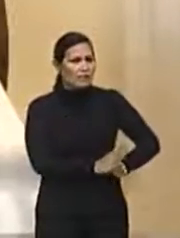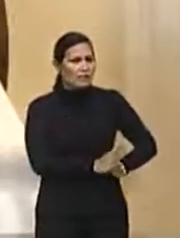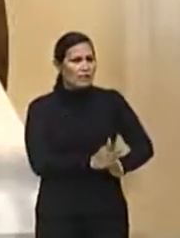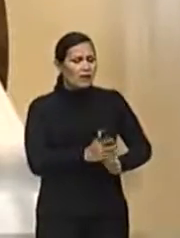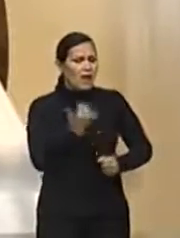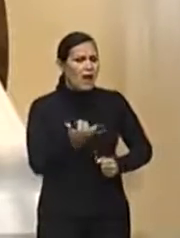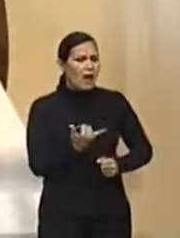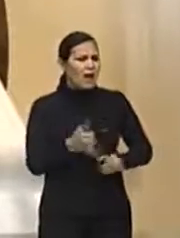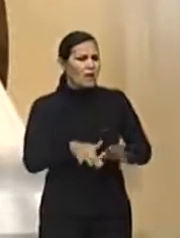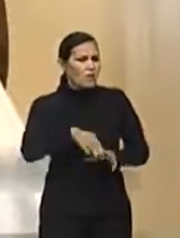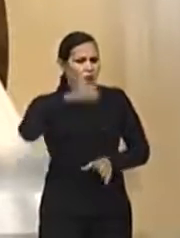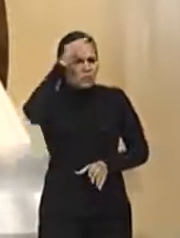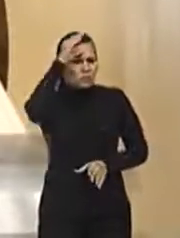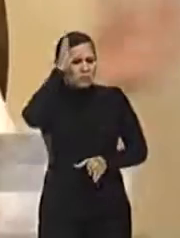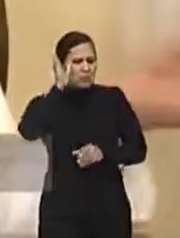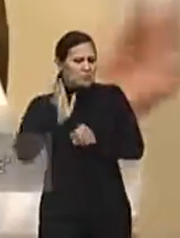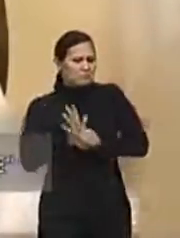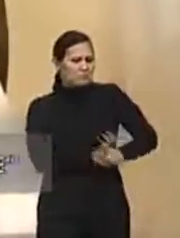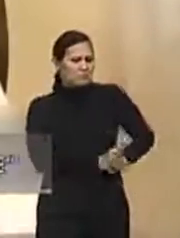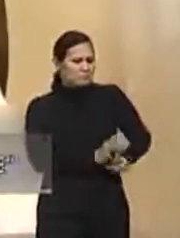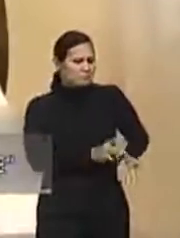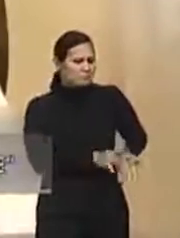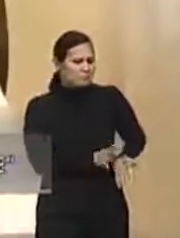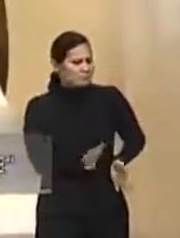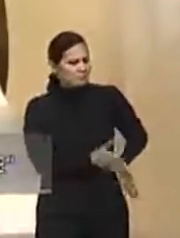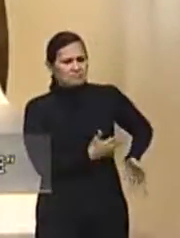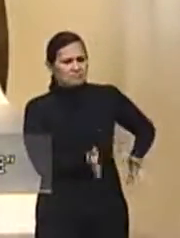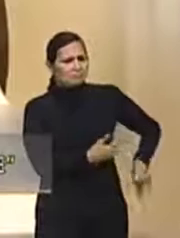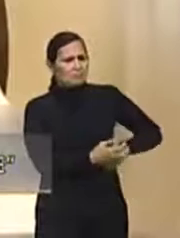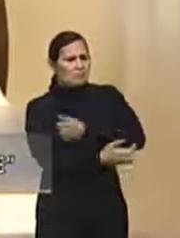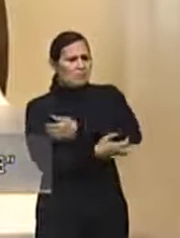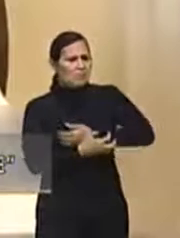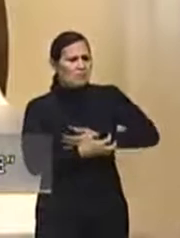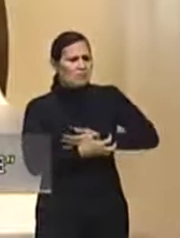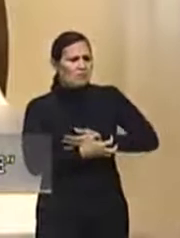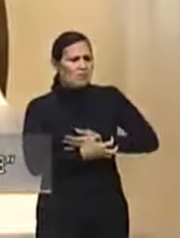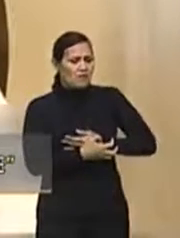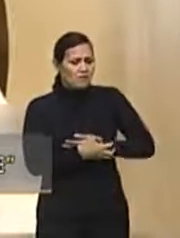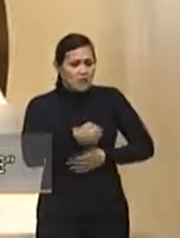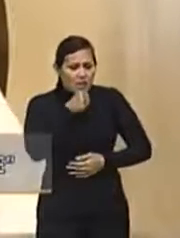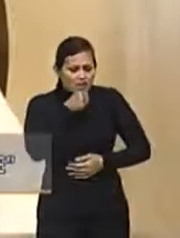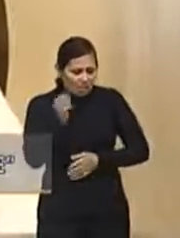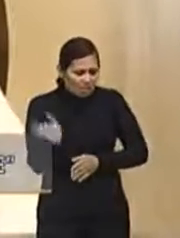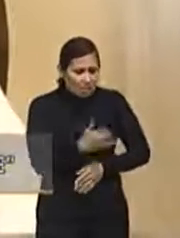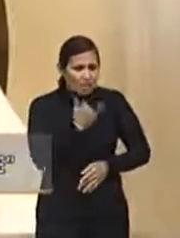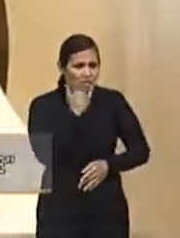Hay una cultura del descarte. Se descartan los chicos, se descartan los ancianos.